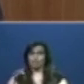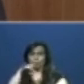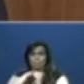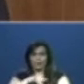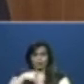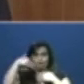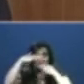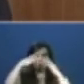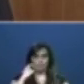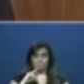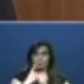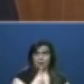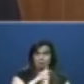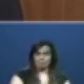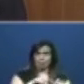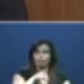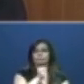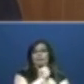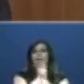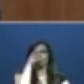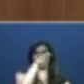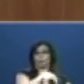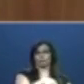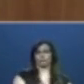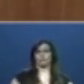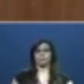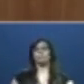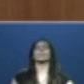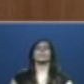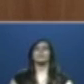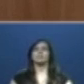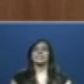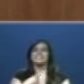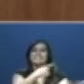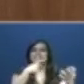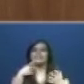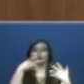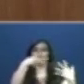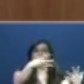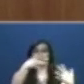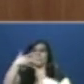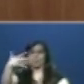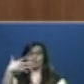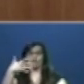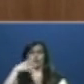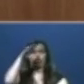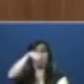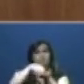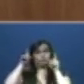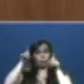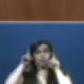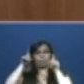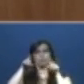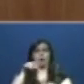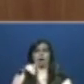atención primaria de la comunidad funcionan 695 centros educativos en el medio rural de Castilla y león